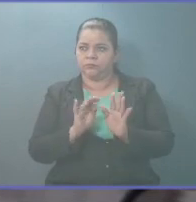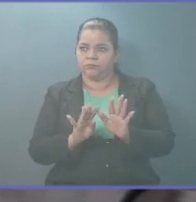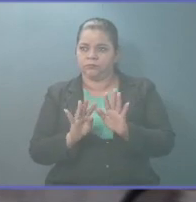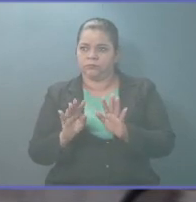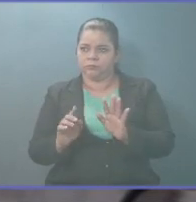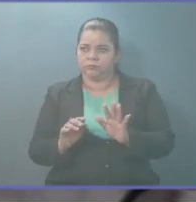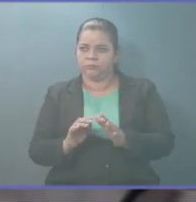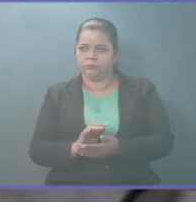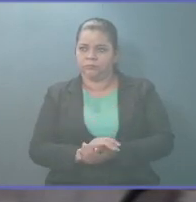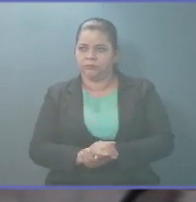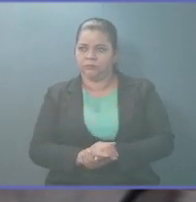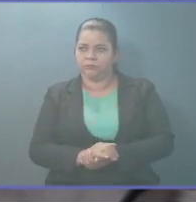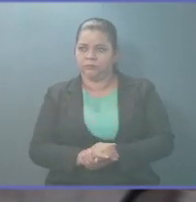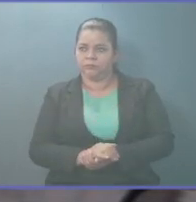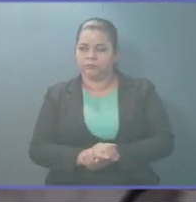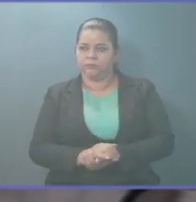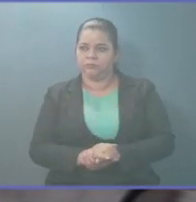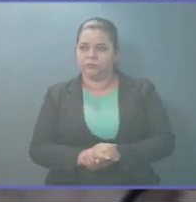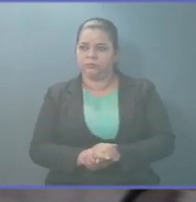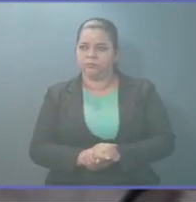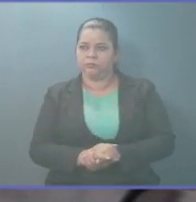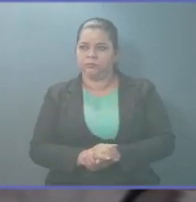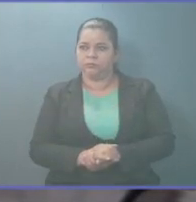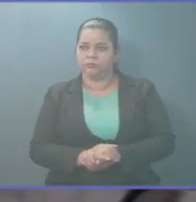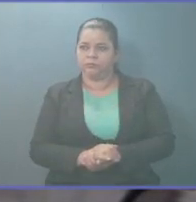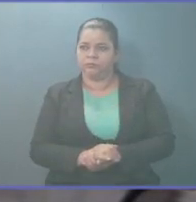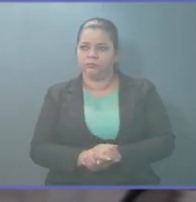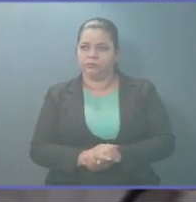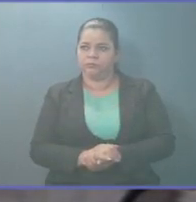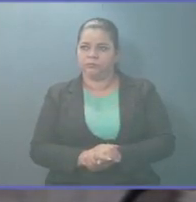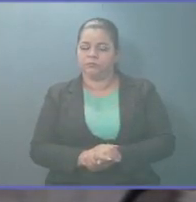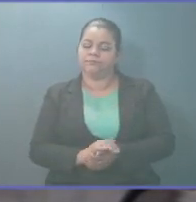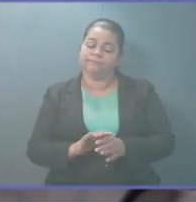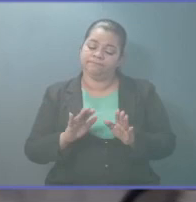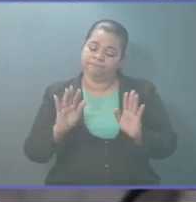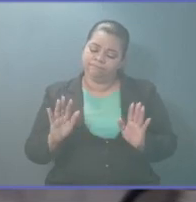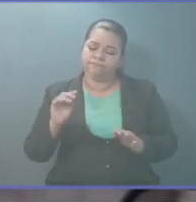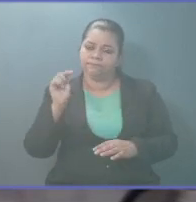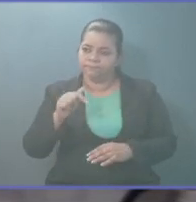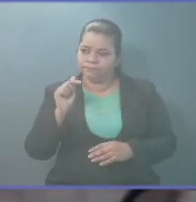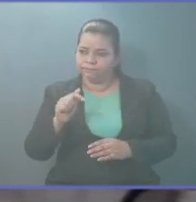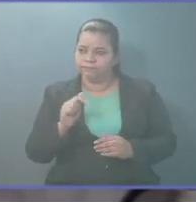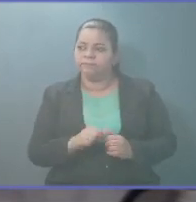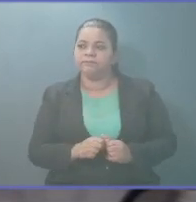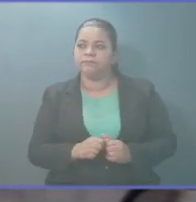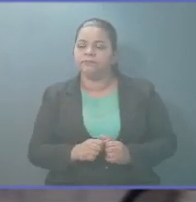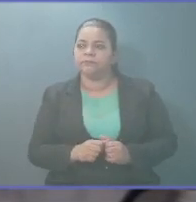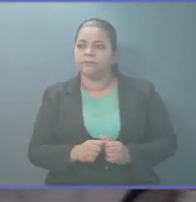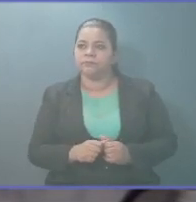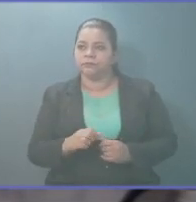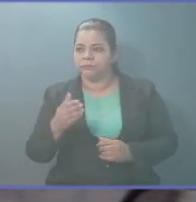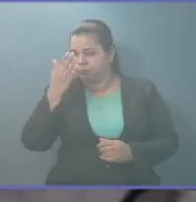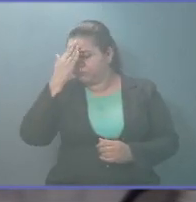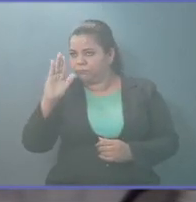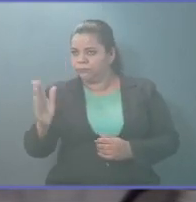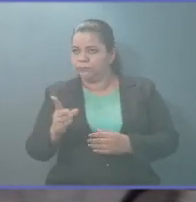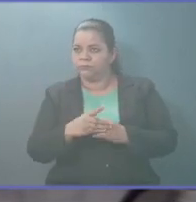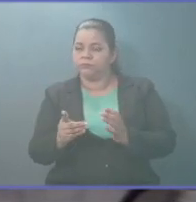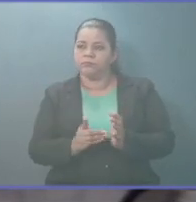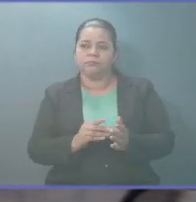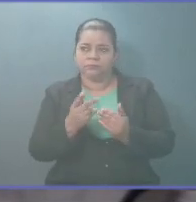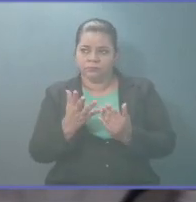las observaciones, incluso el literal G, como lo propone el presidente, pero la